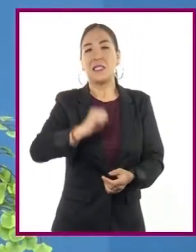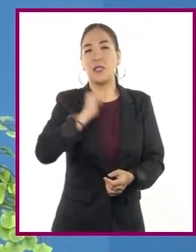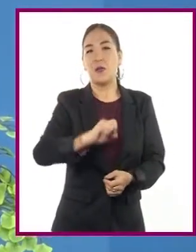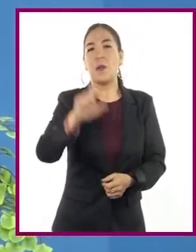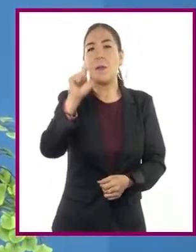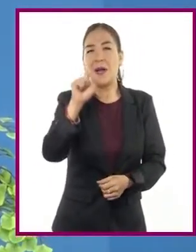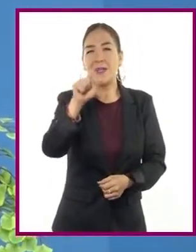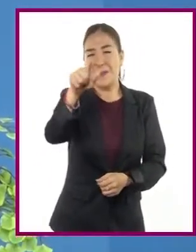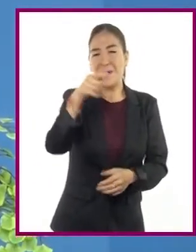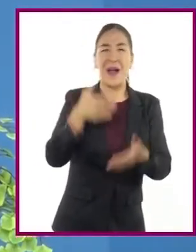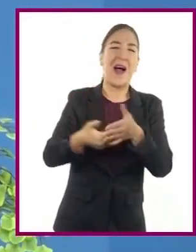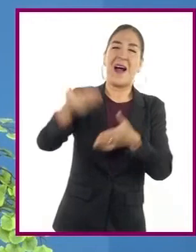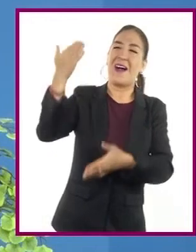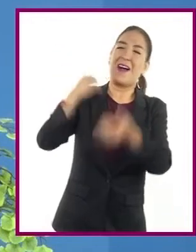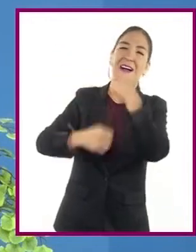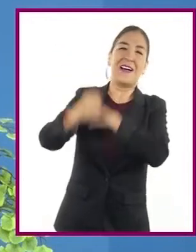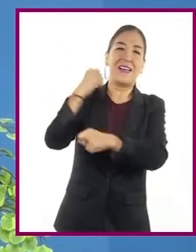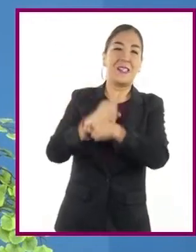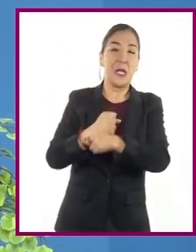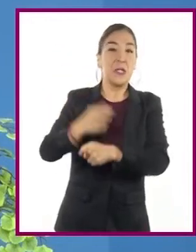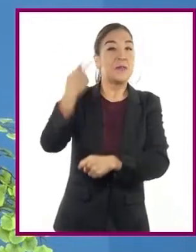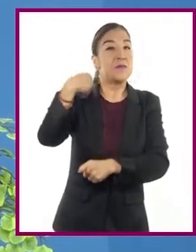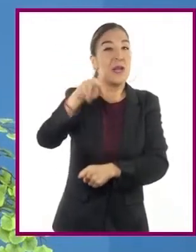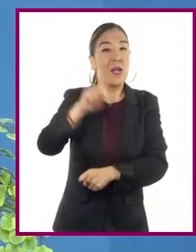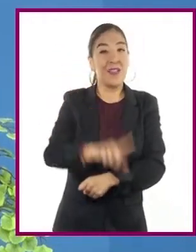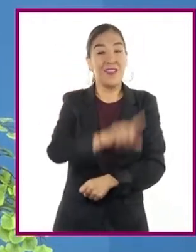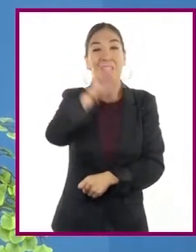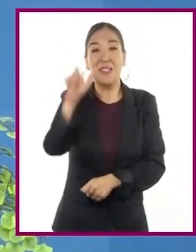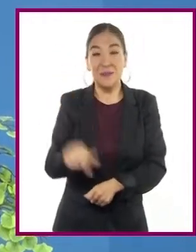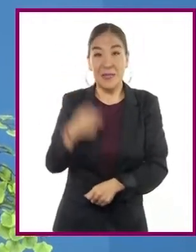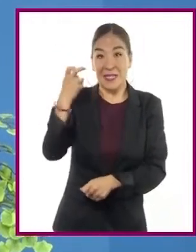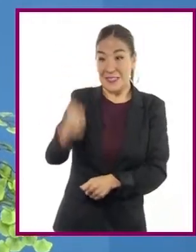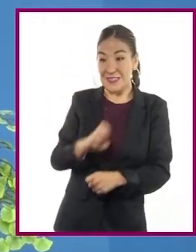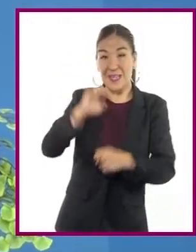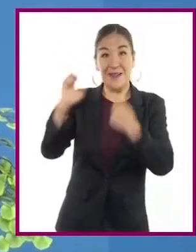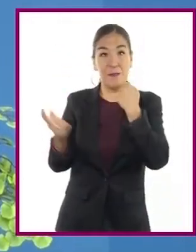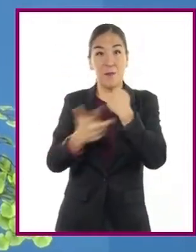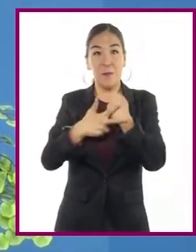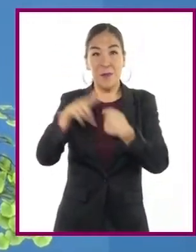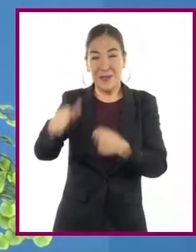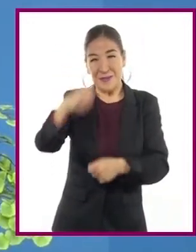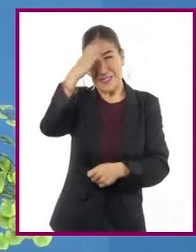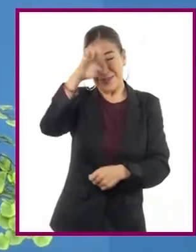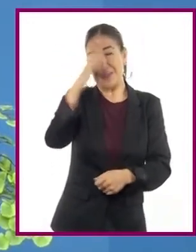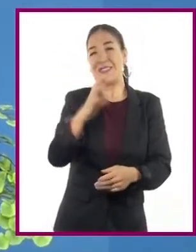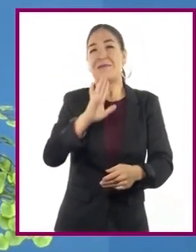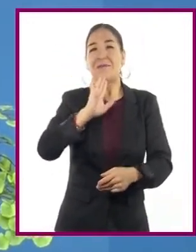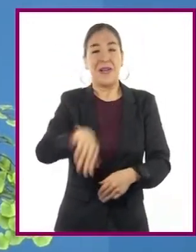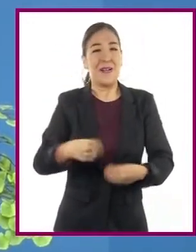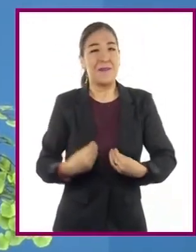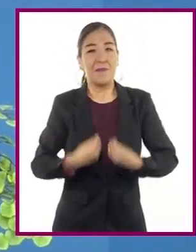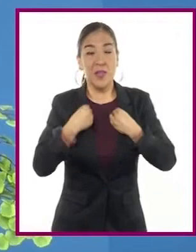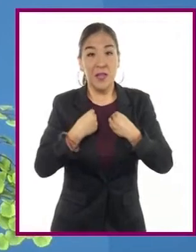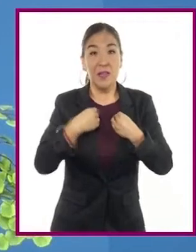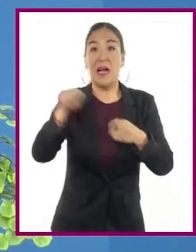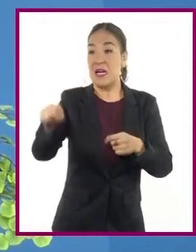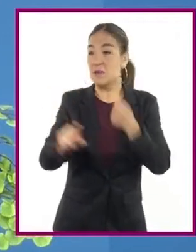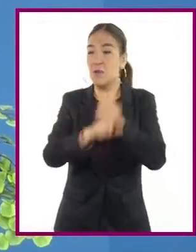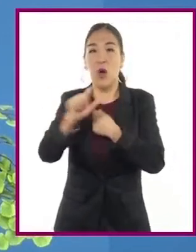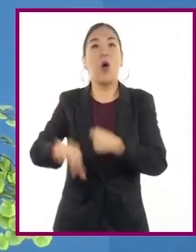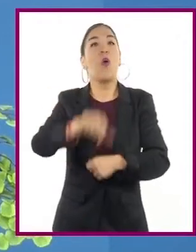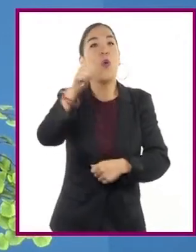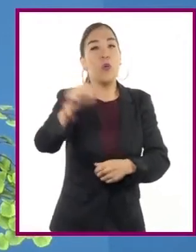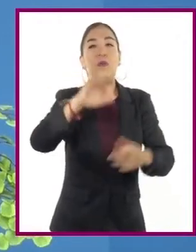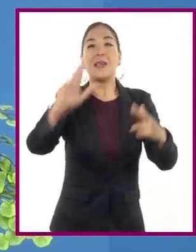muy distante. Sin embargo, después de lo vivido en Europa, esta problemática también se ha vivido en otras regiones del